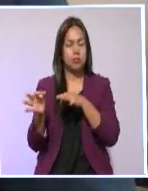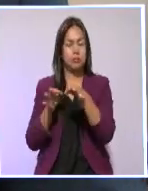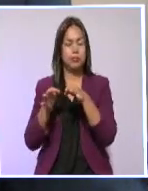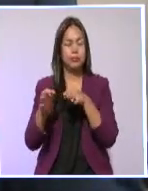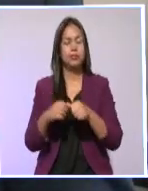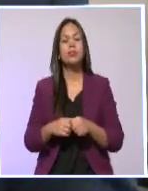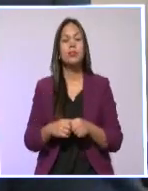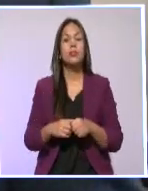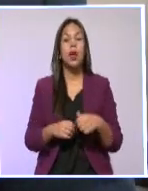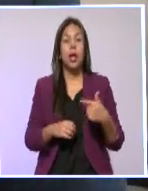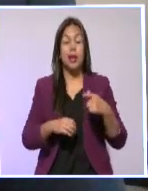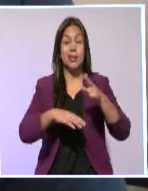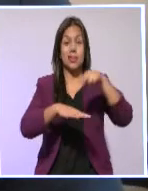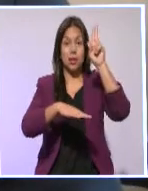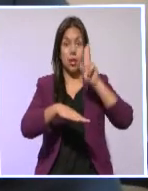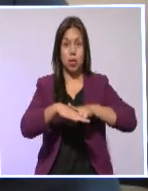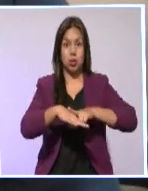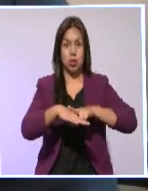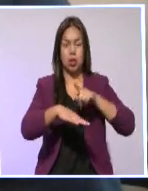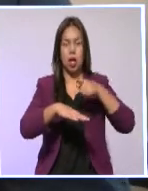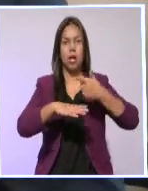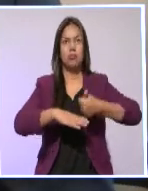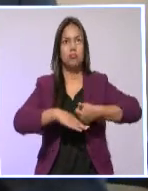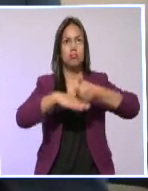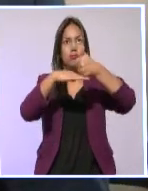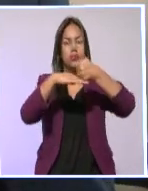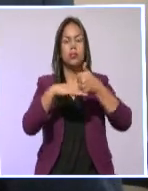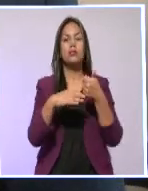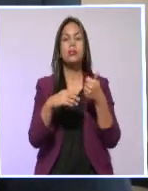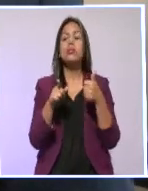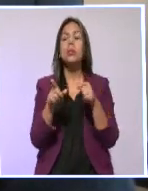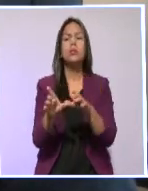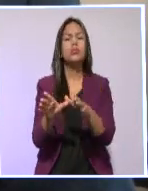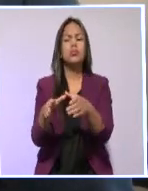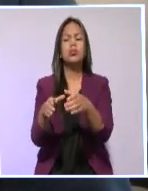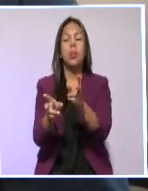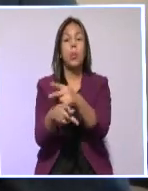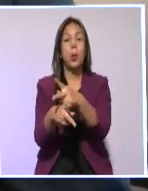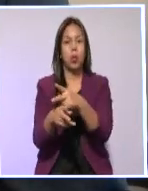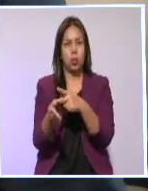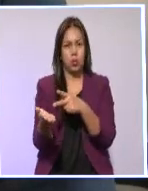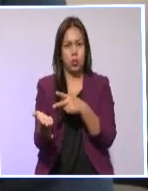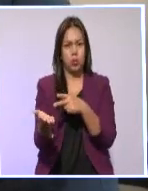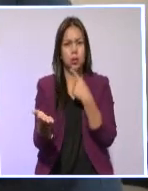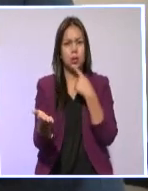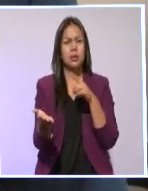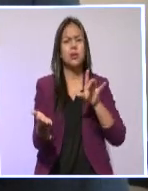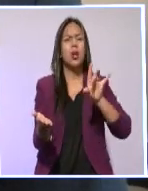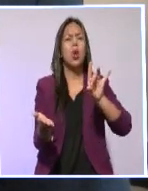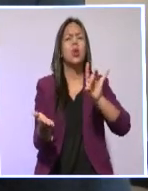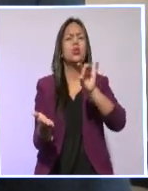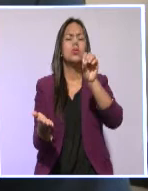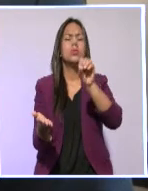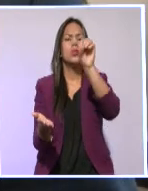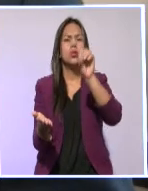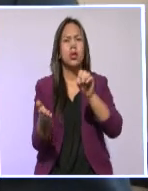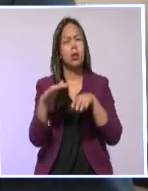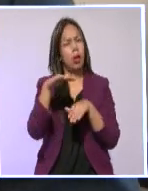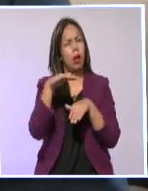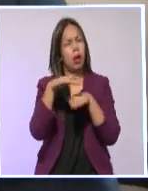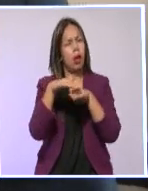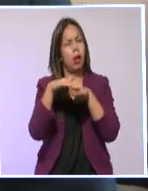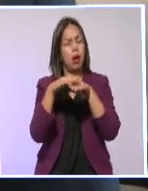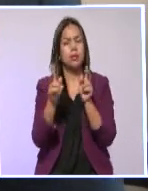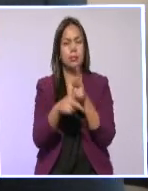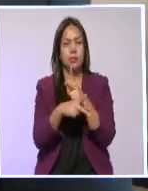del despacho nacional, la cifra para este pequeño sector productivo no alcanza ni el 8% de los productos